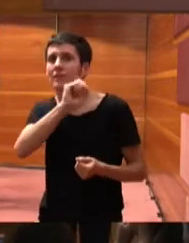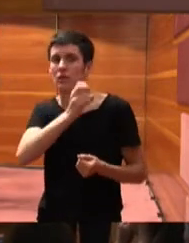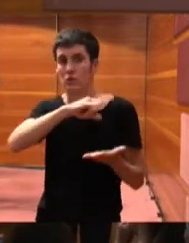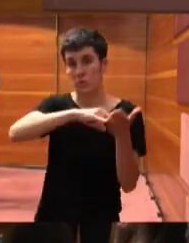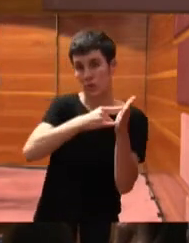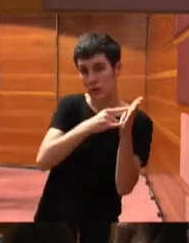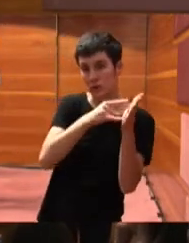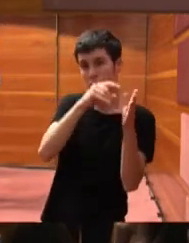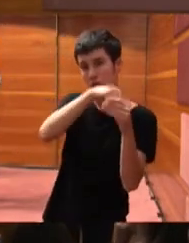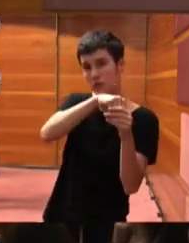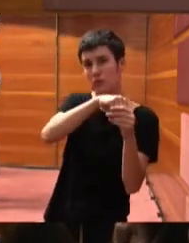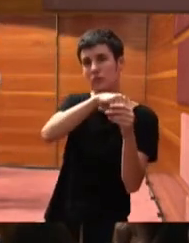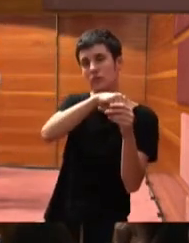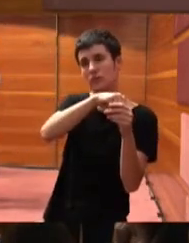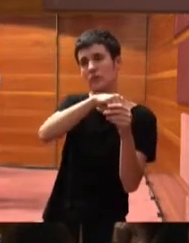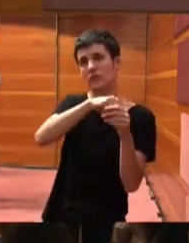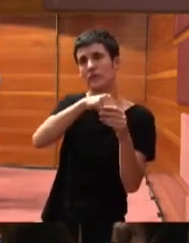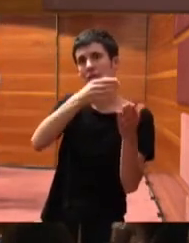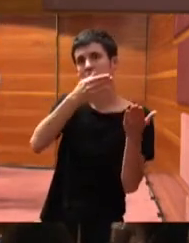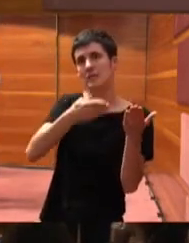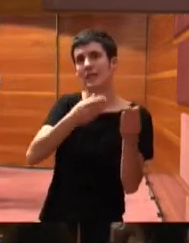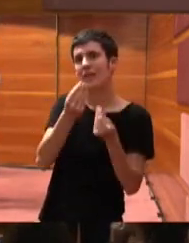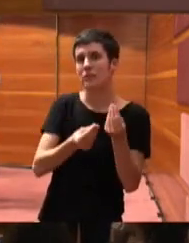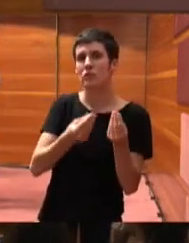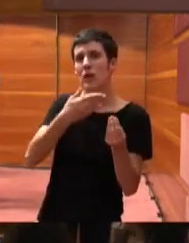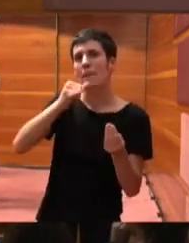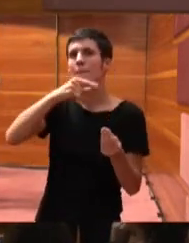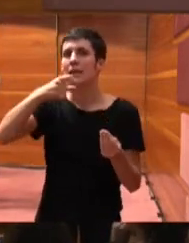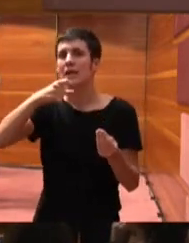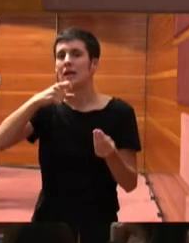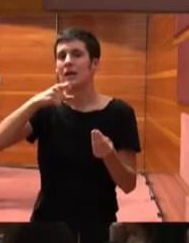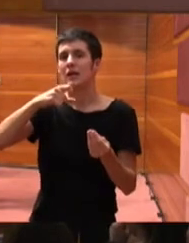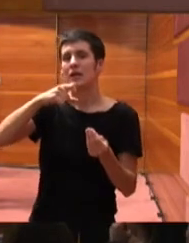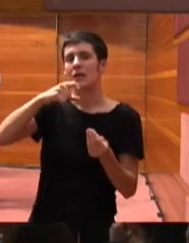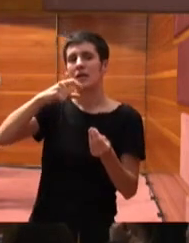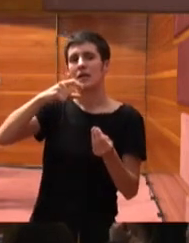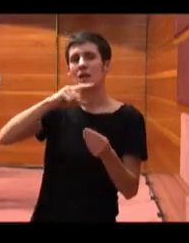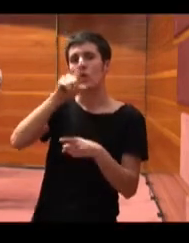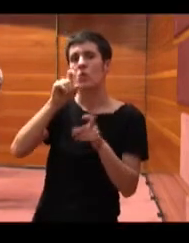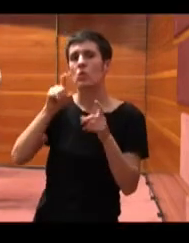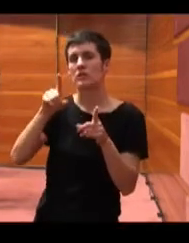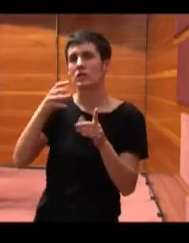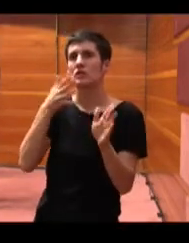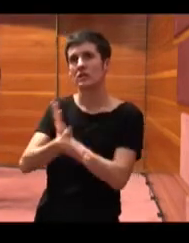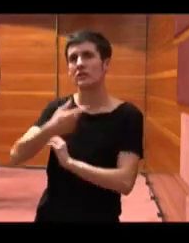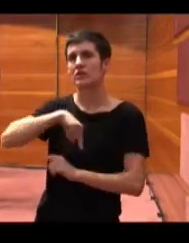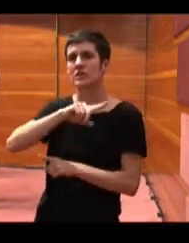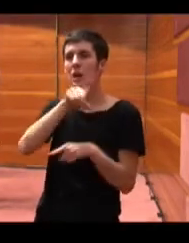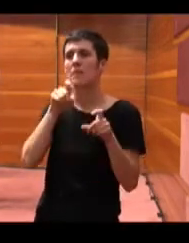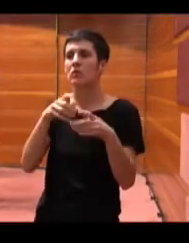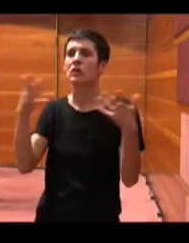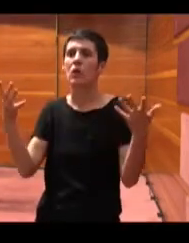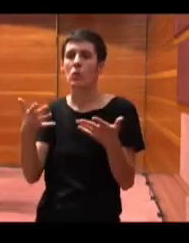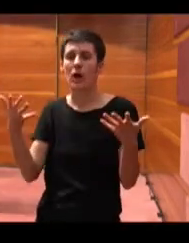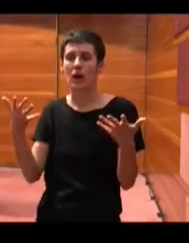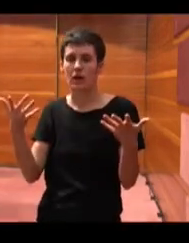queráis, es la Big Question. Los datos no fallan, fallamos nosotros. ¿Qué pregunta? ¿Qué queremos resolver? A partir de ahí,